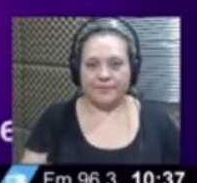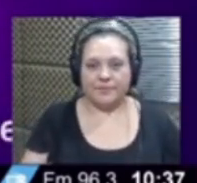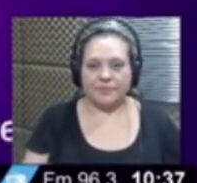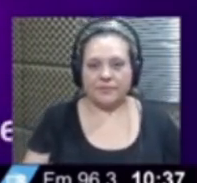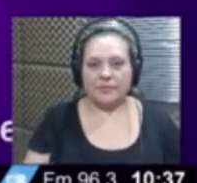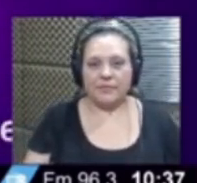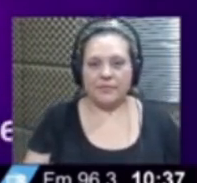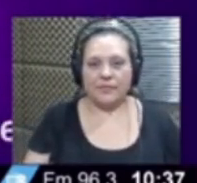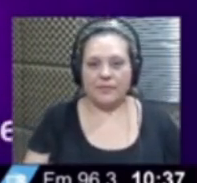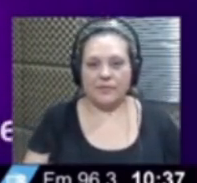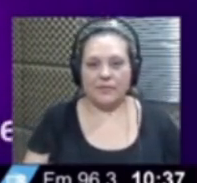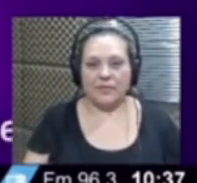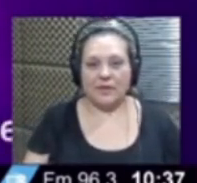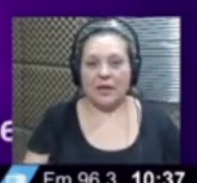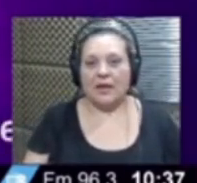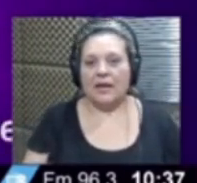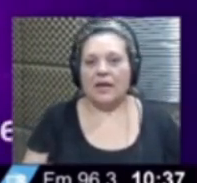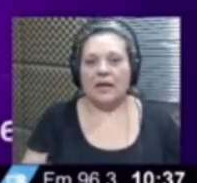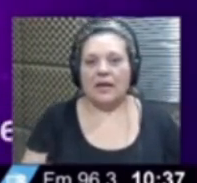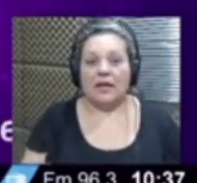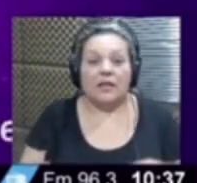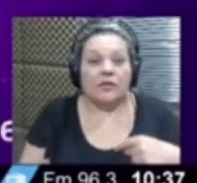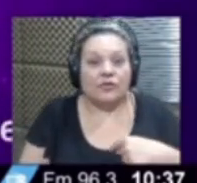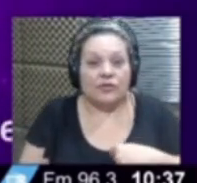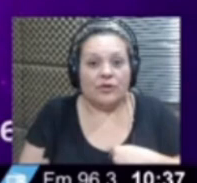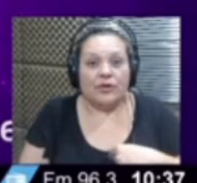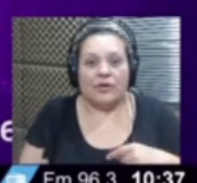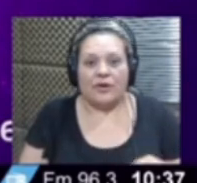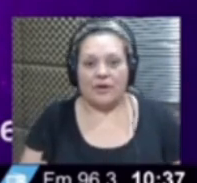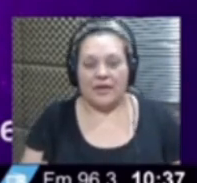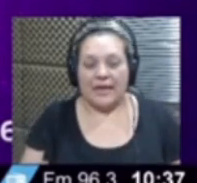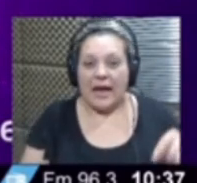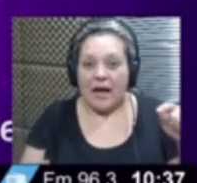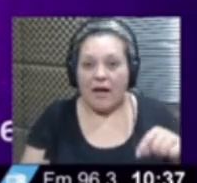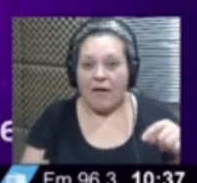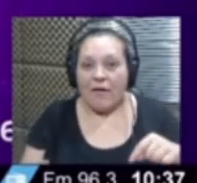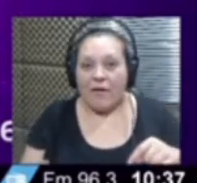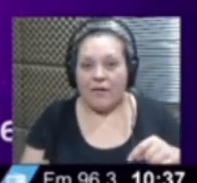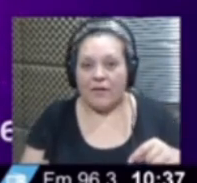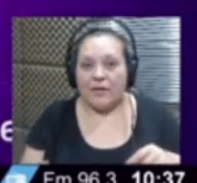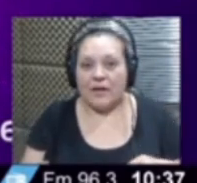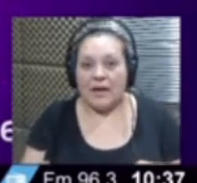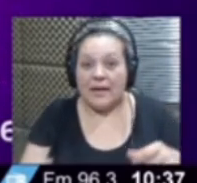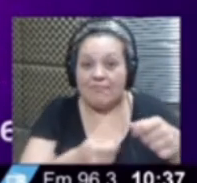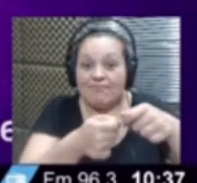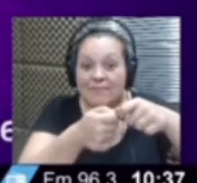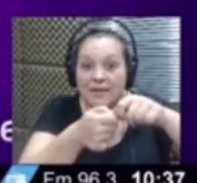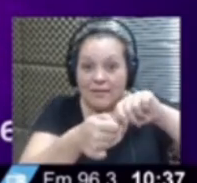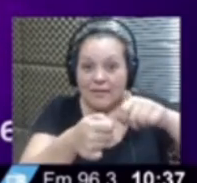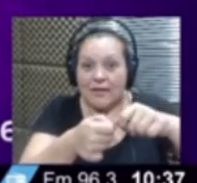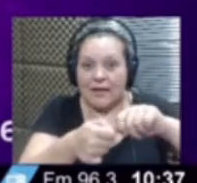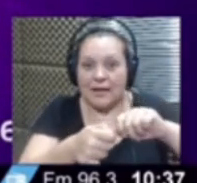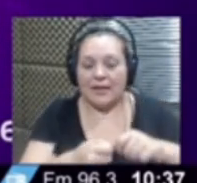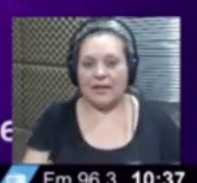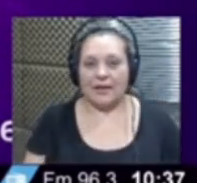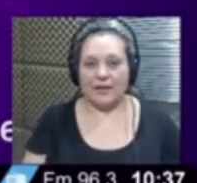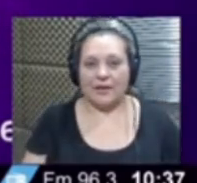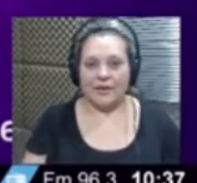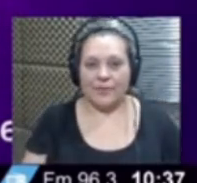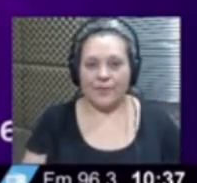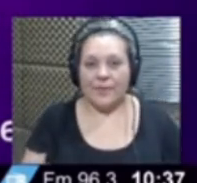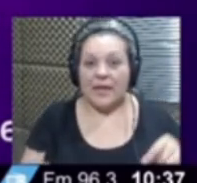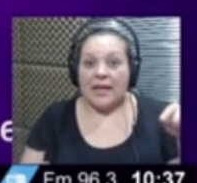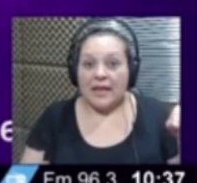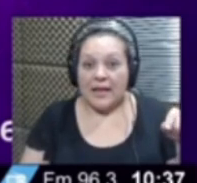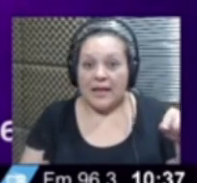y el interés. Yo estoy en estos momentos en Santiago del Estero, que es la provincia que es la